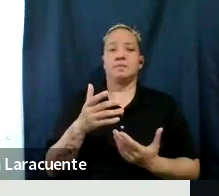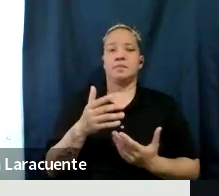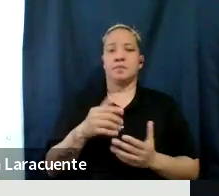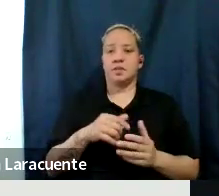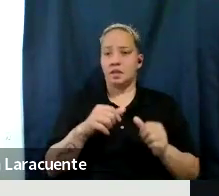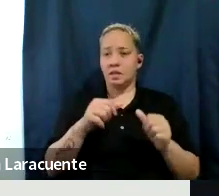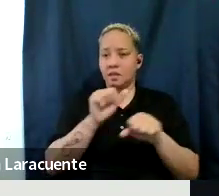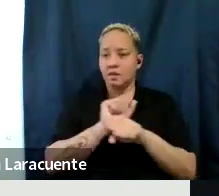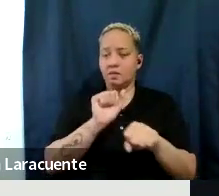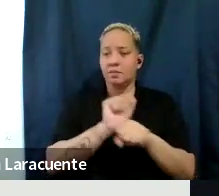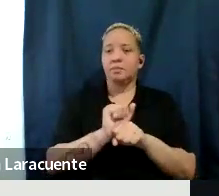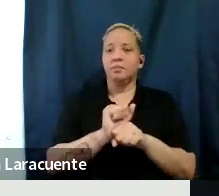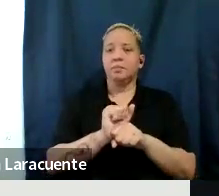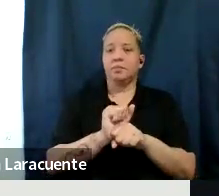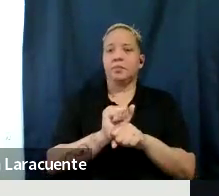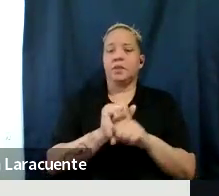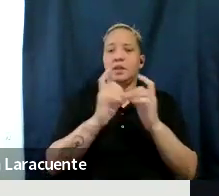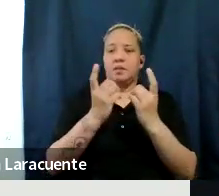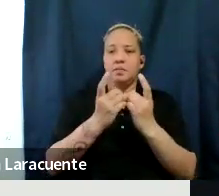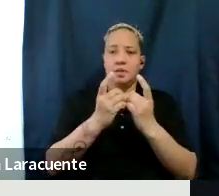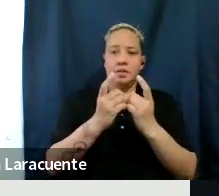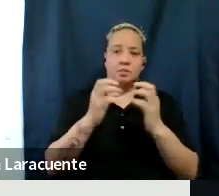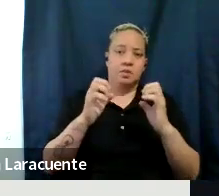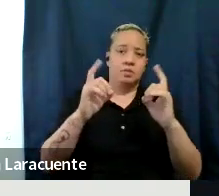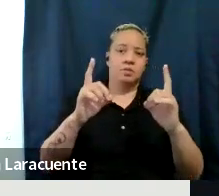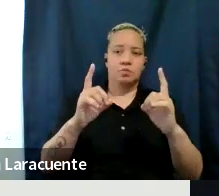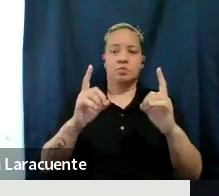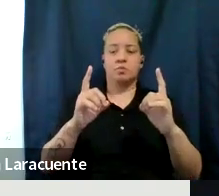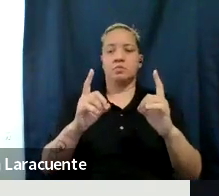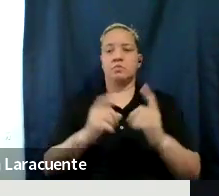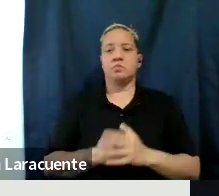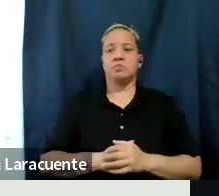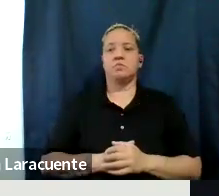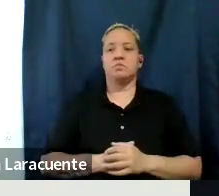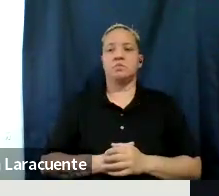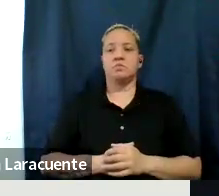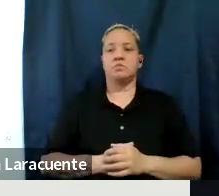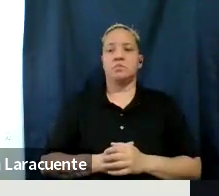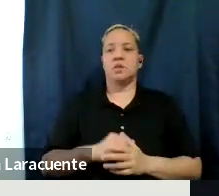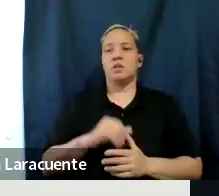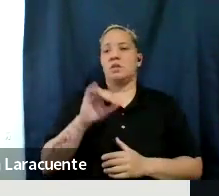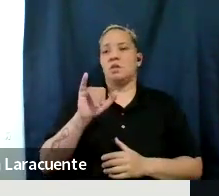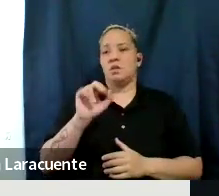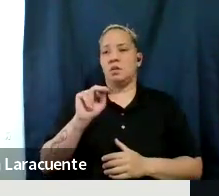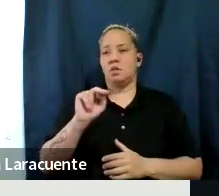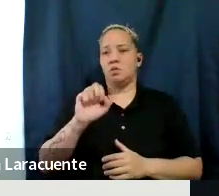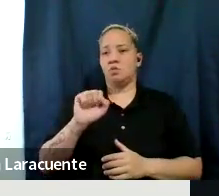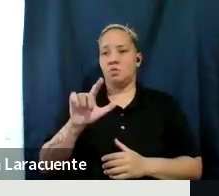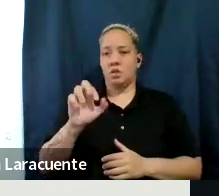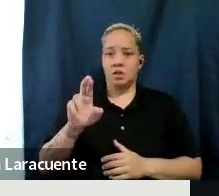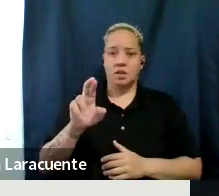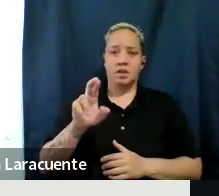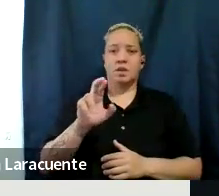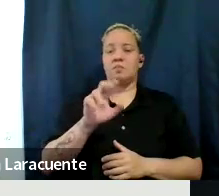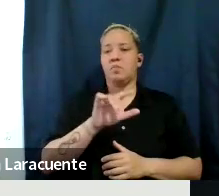trabajaba para el Departamento de Instrucción Pública del gobierno insular, pues no, aquel viaje proyectado no